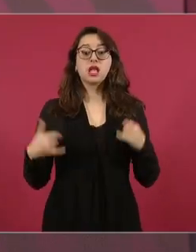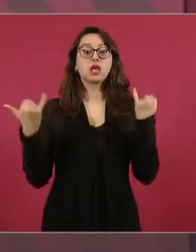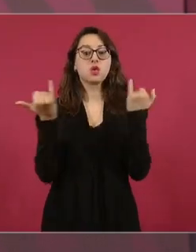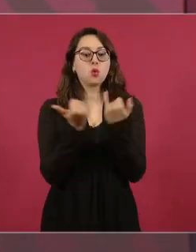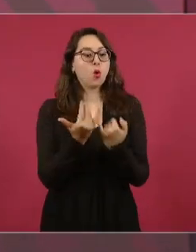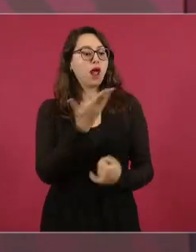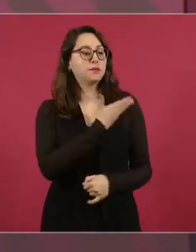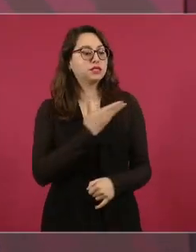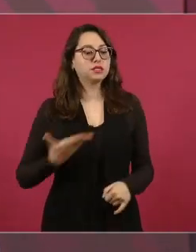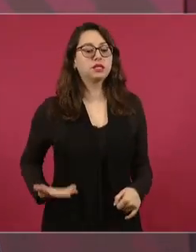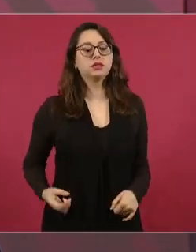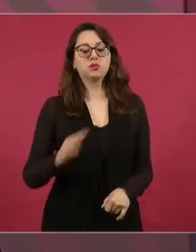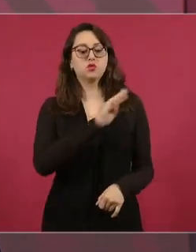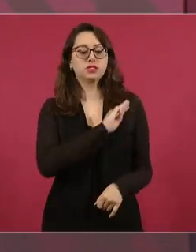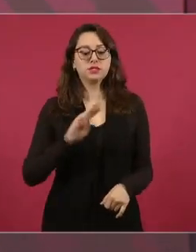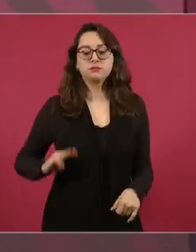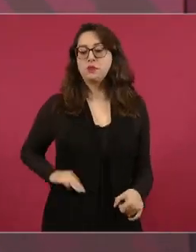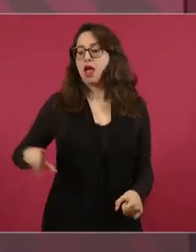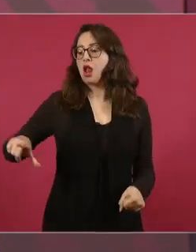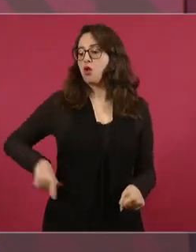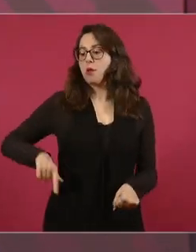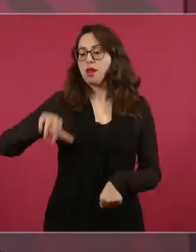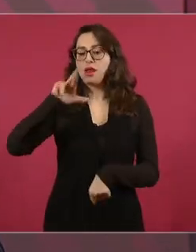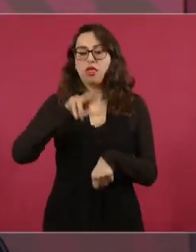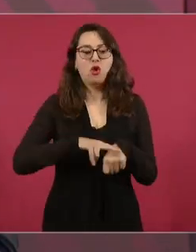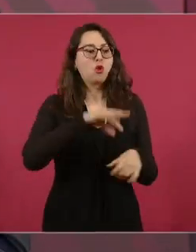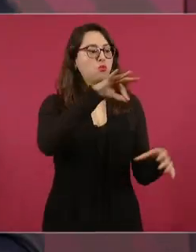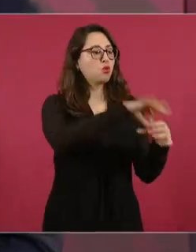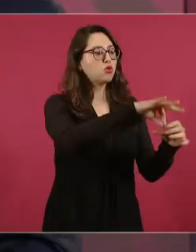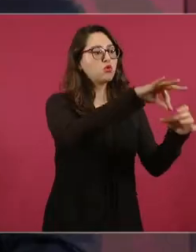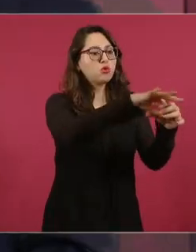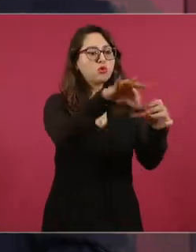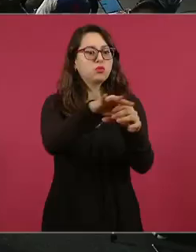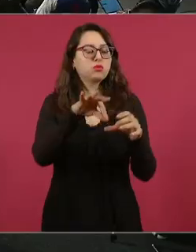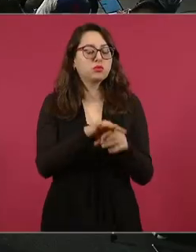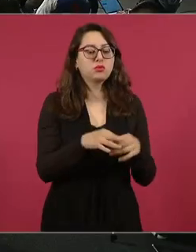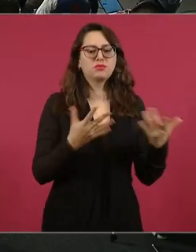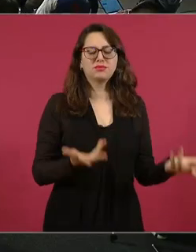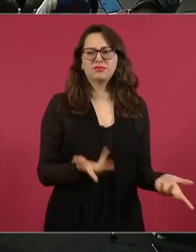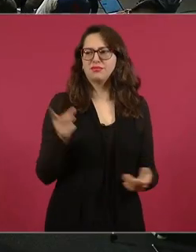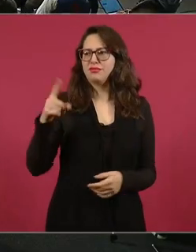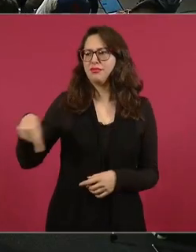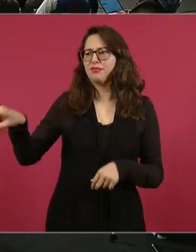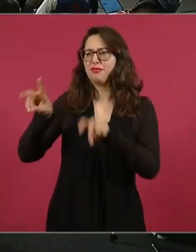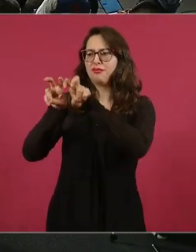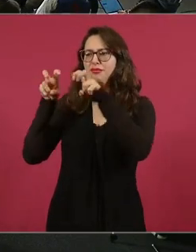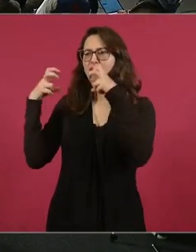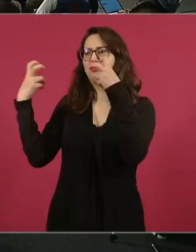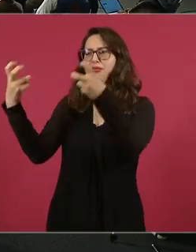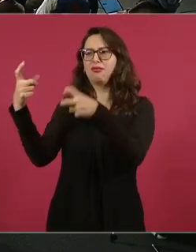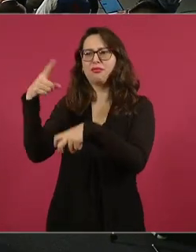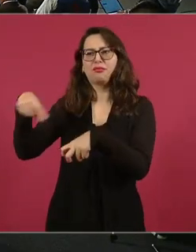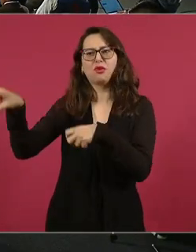Por lo general, son acuerdos entre partidos,